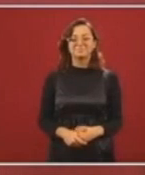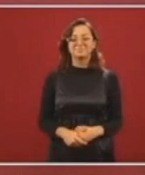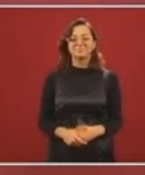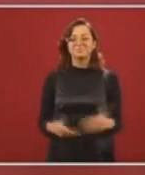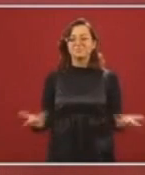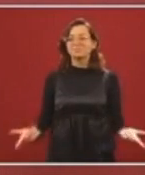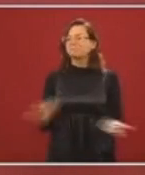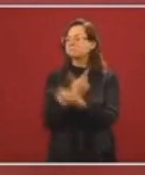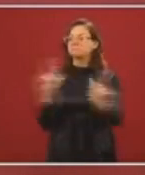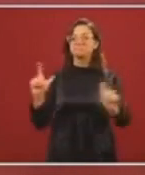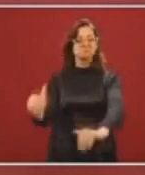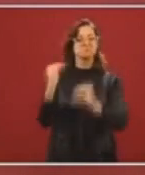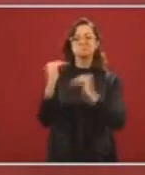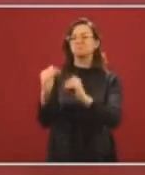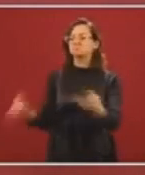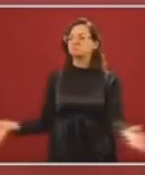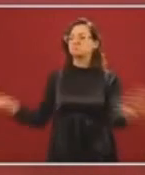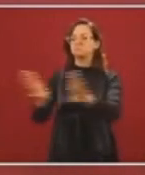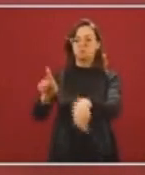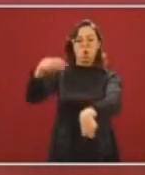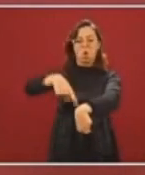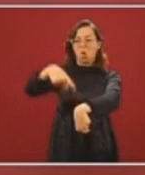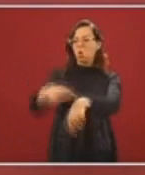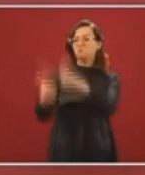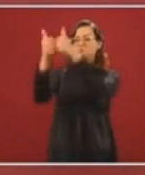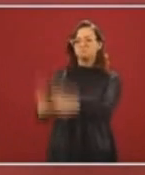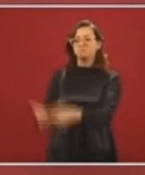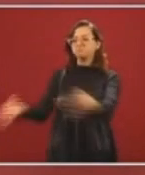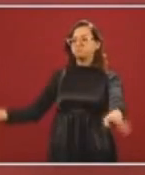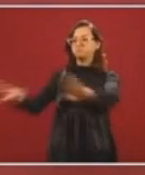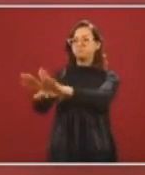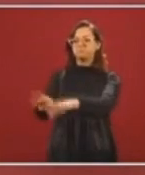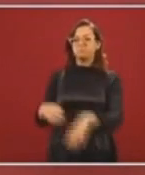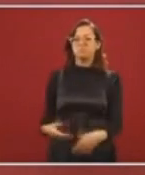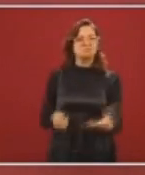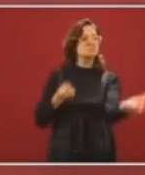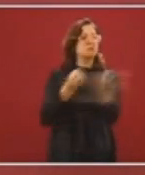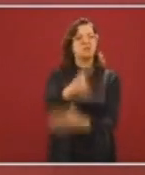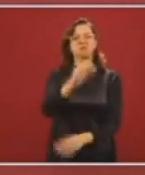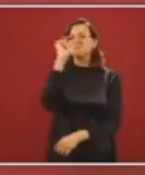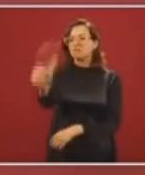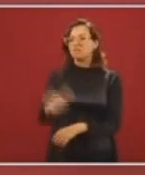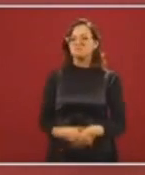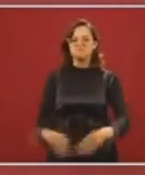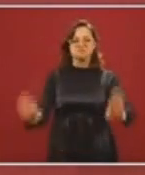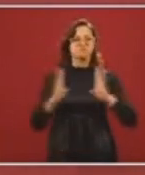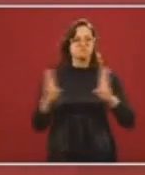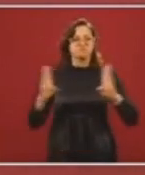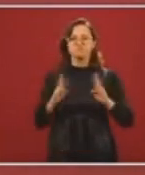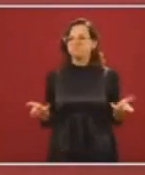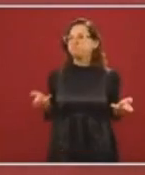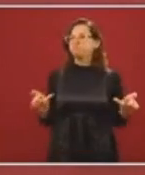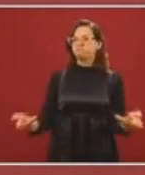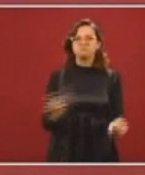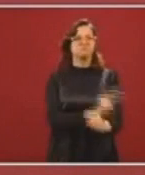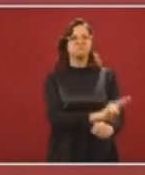limitación a las libertades, toque de queda, nadie salga a las calles, el ejército se hace